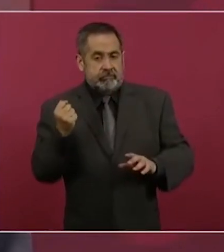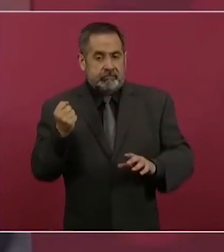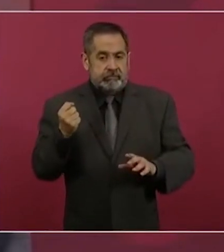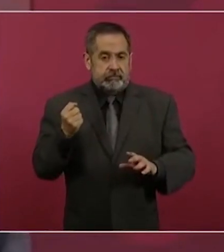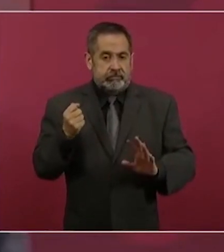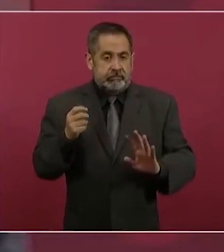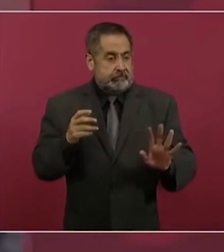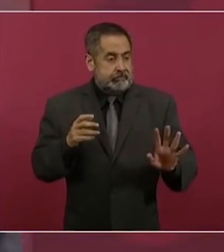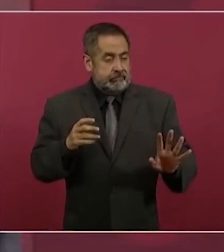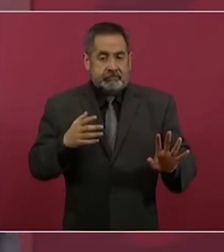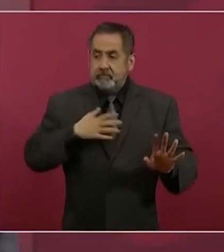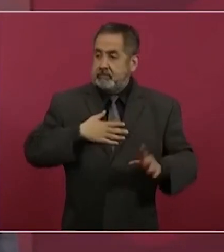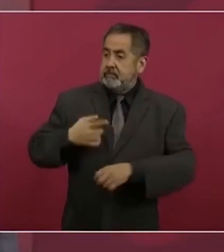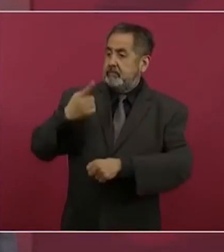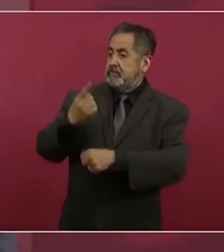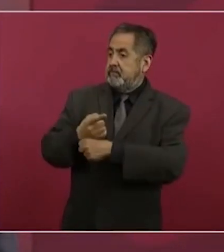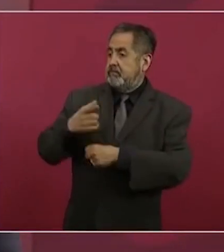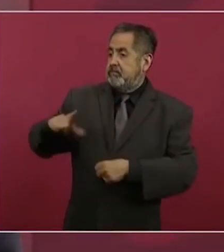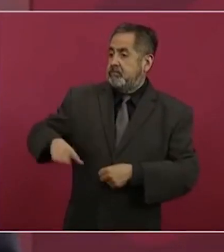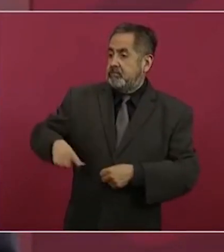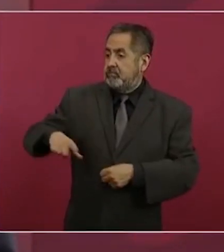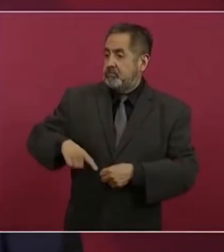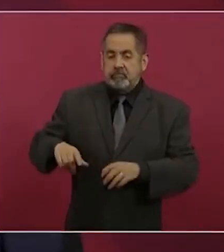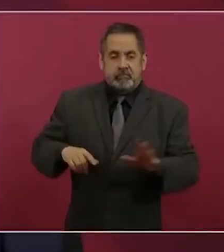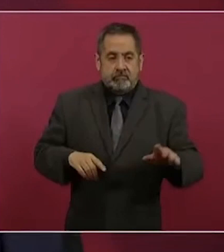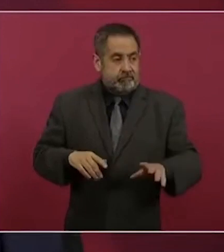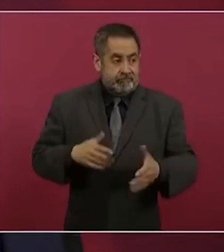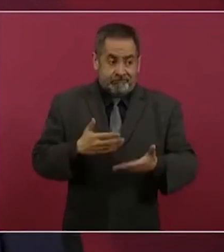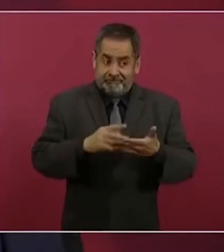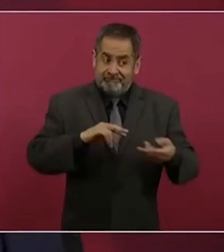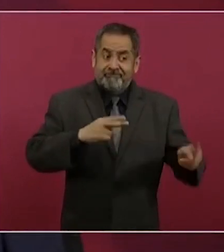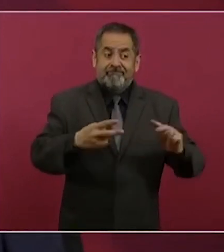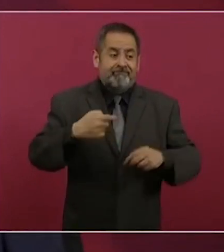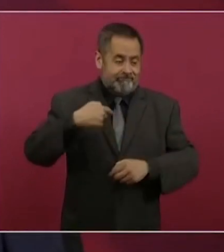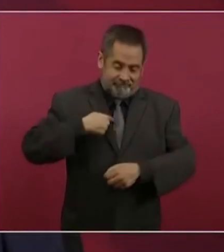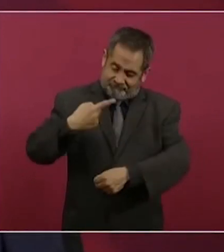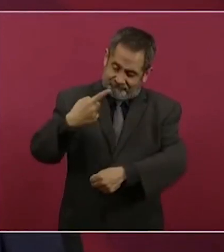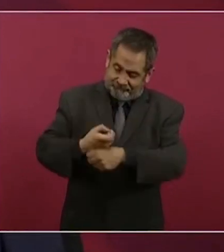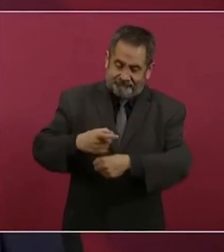por delante el interés público. Para nosotros no,